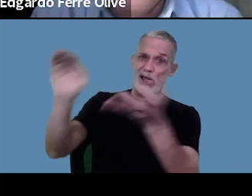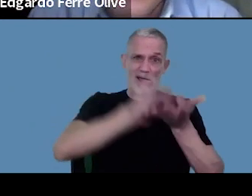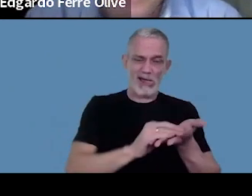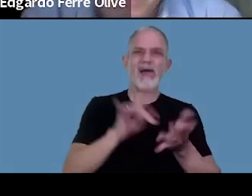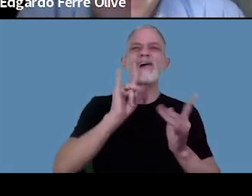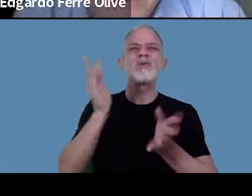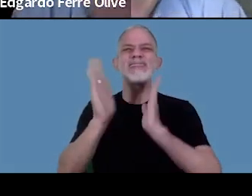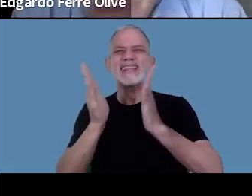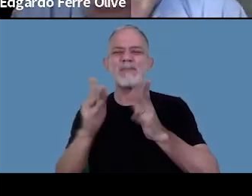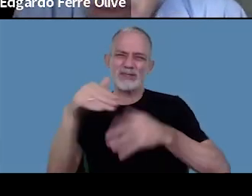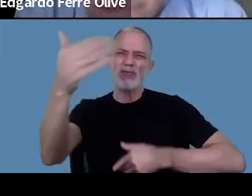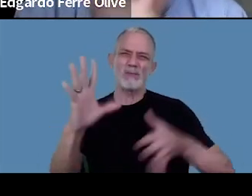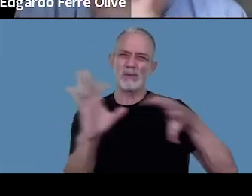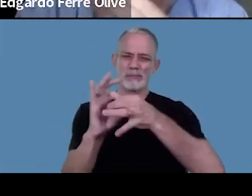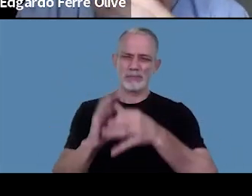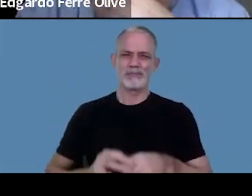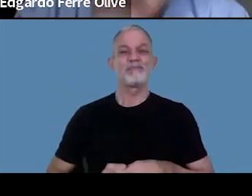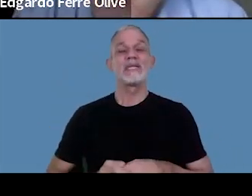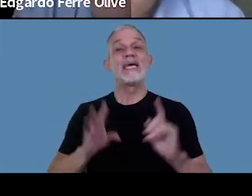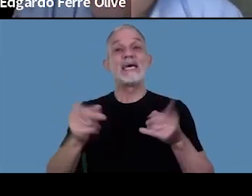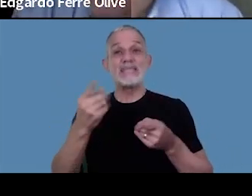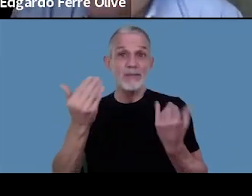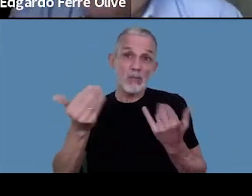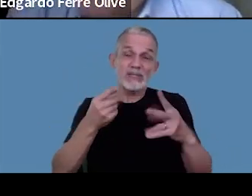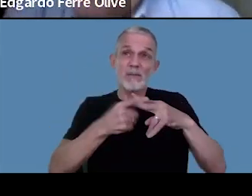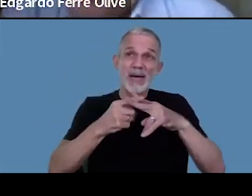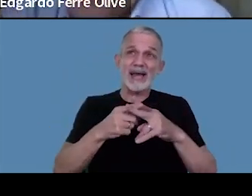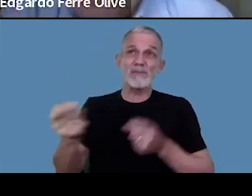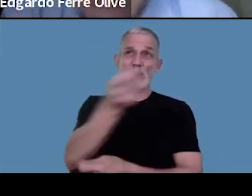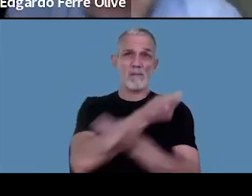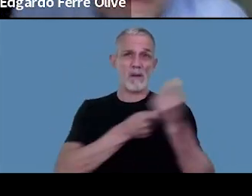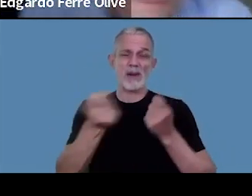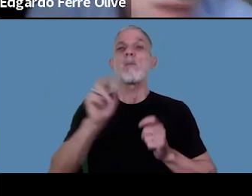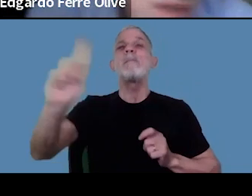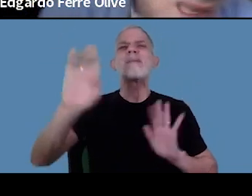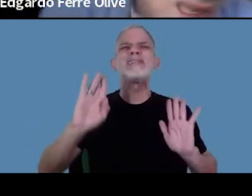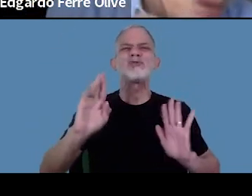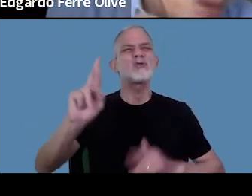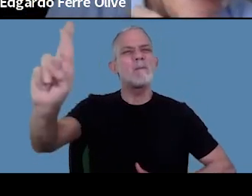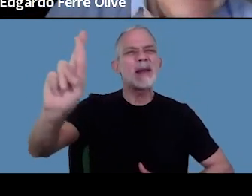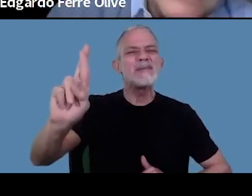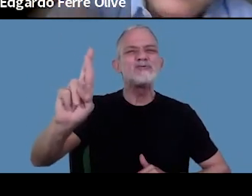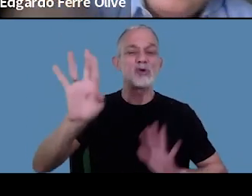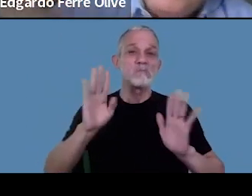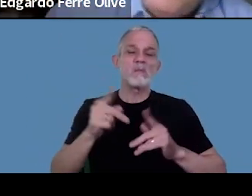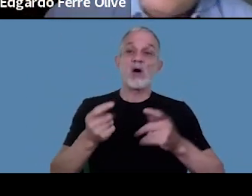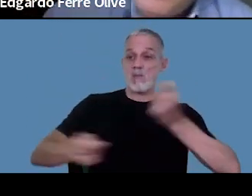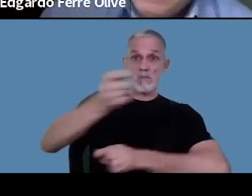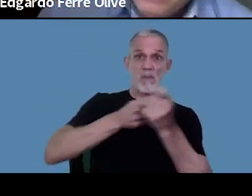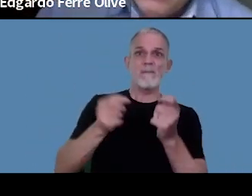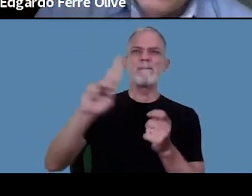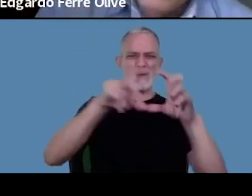a estos tratamientos. Pero también puedo aplicar mecanismos de mercado que son los permisos de emisión. No sé si escucharon hablar, es la comercialización de